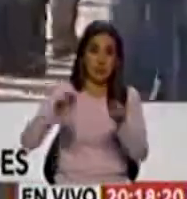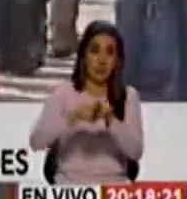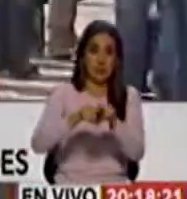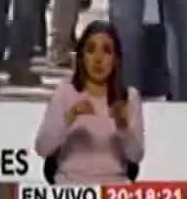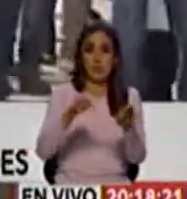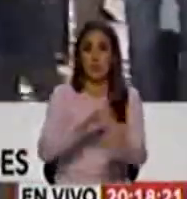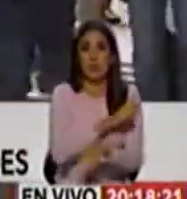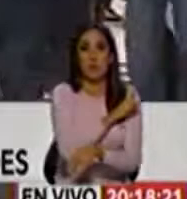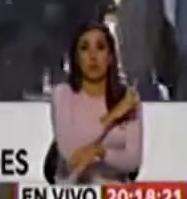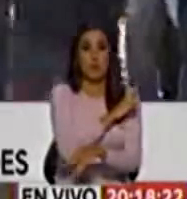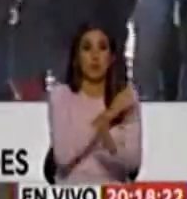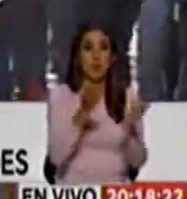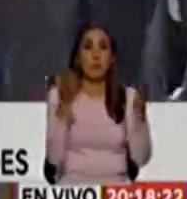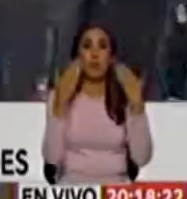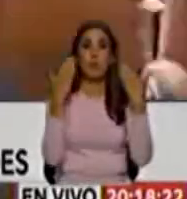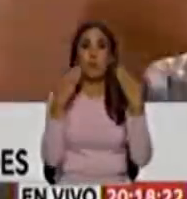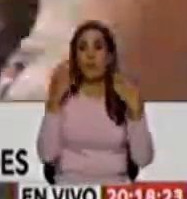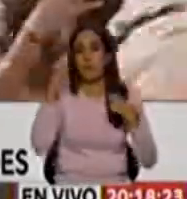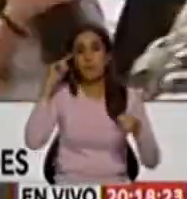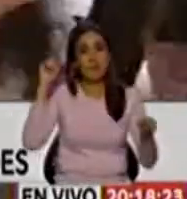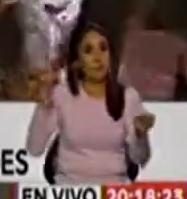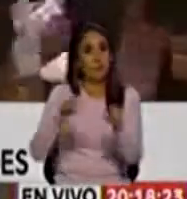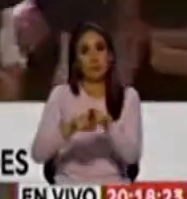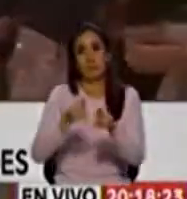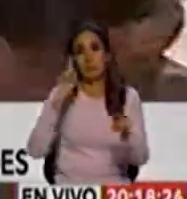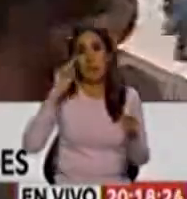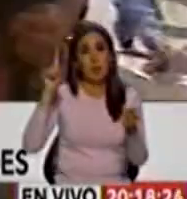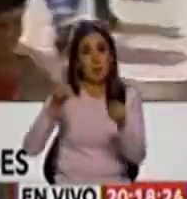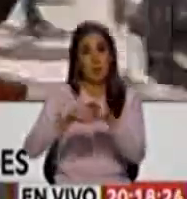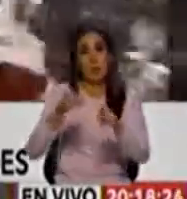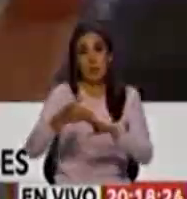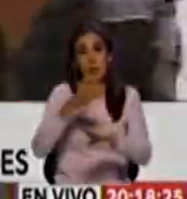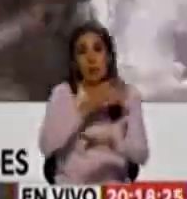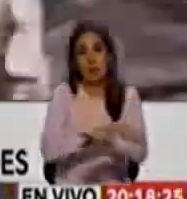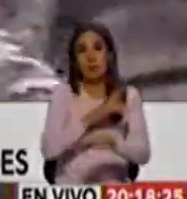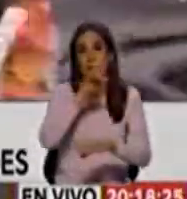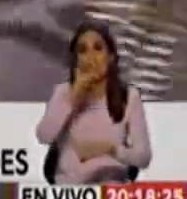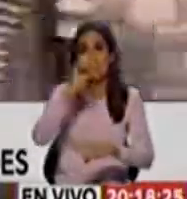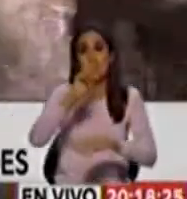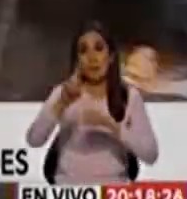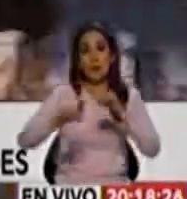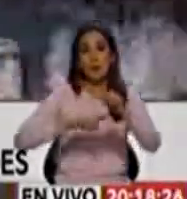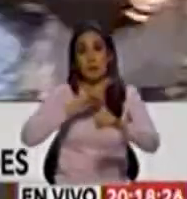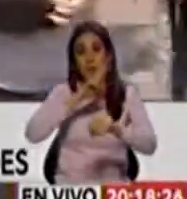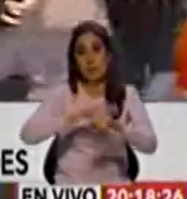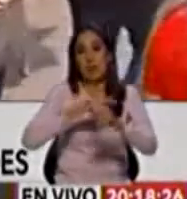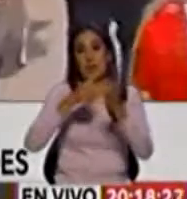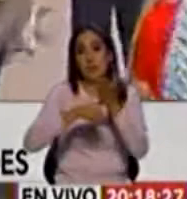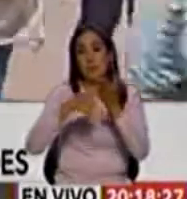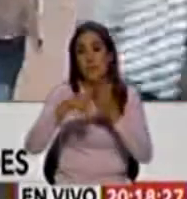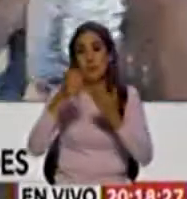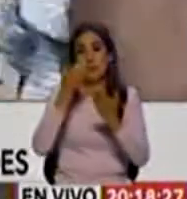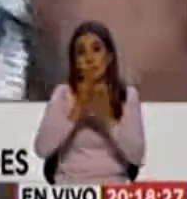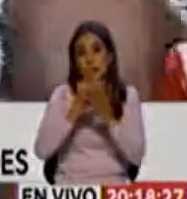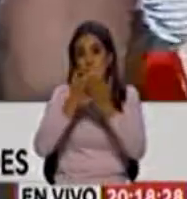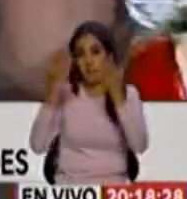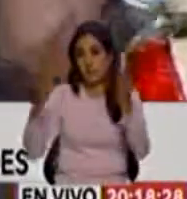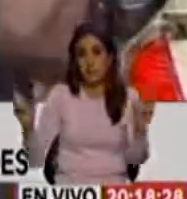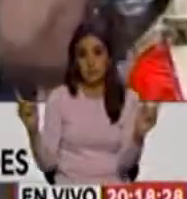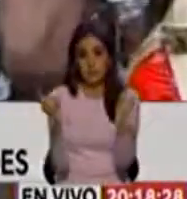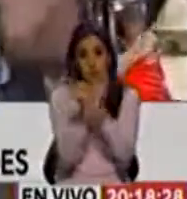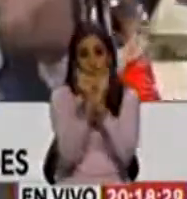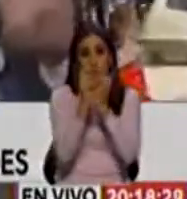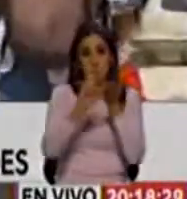Guayaquil. Dicen no convencerles el acuerdo al que llegaron el pasado lunes 20 rectores y el ministro de Finanzas para mantener en 2019